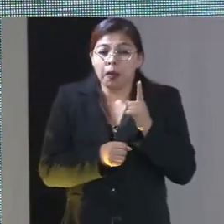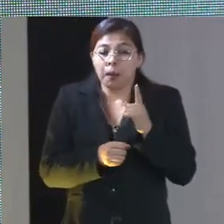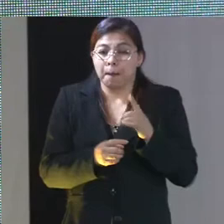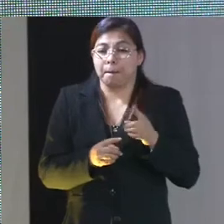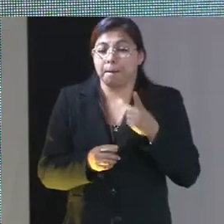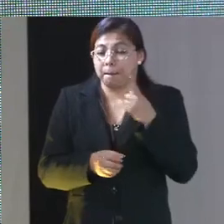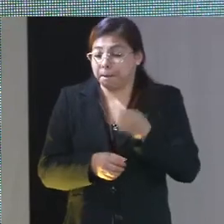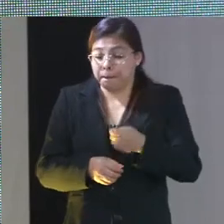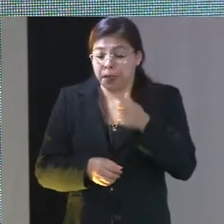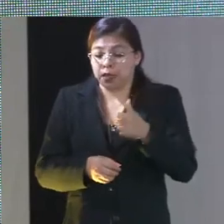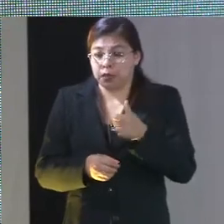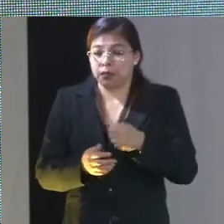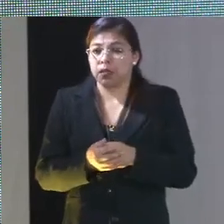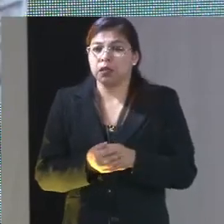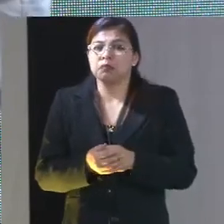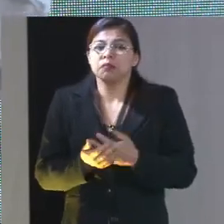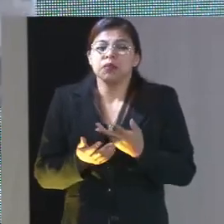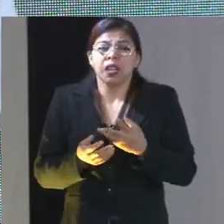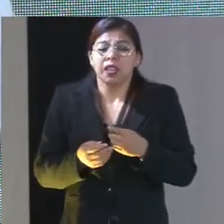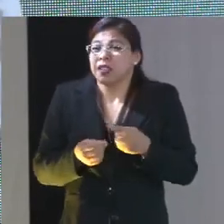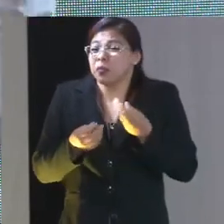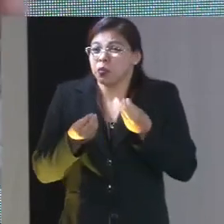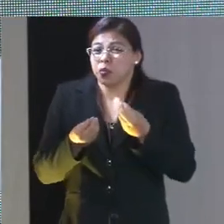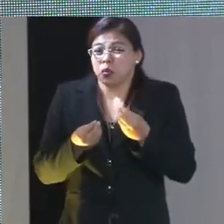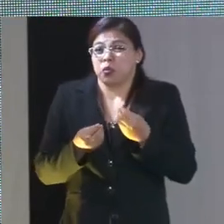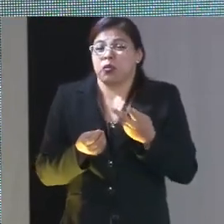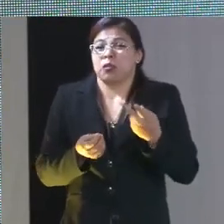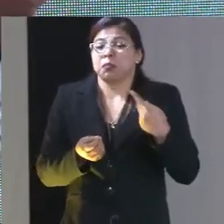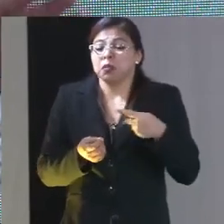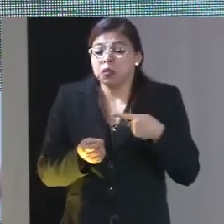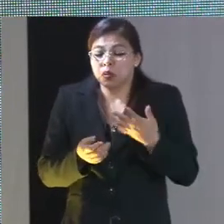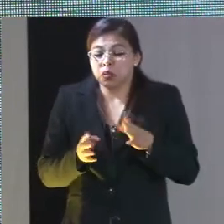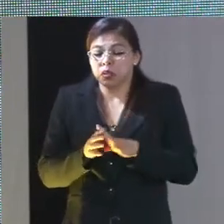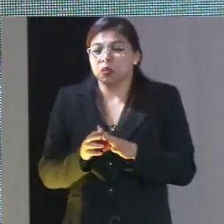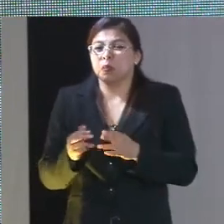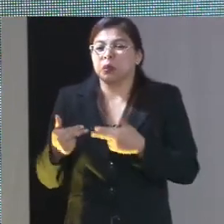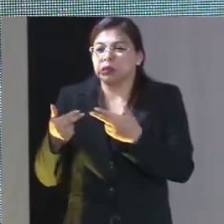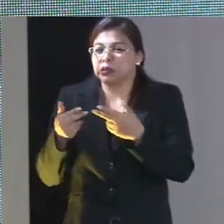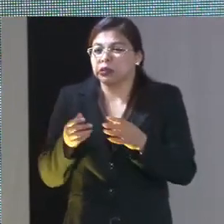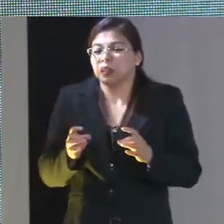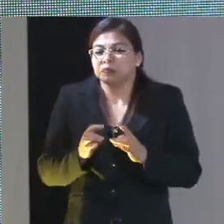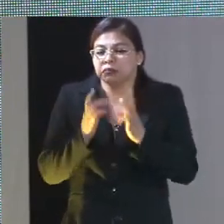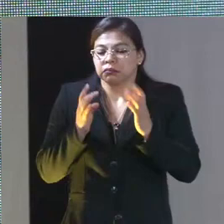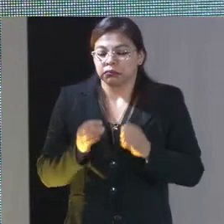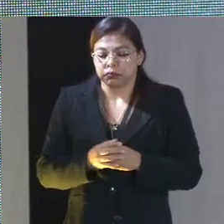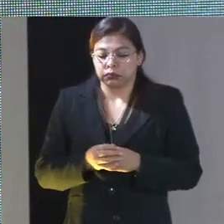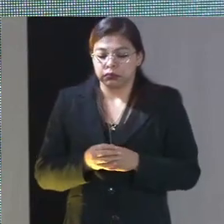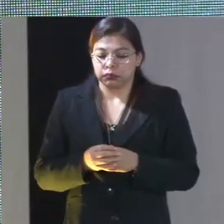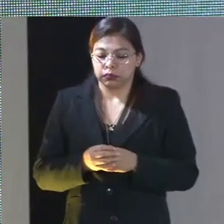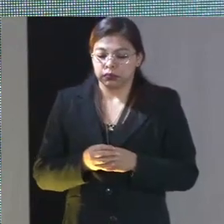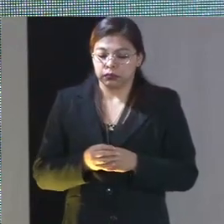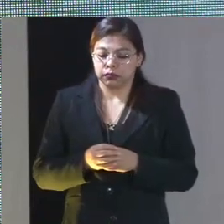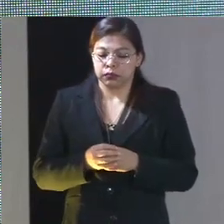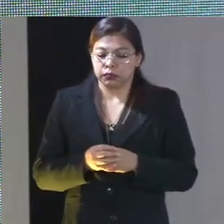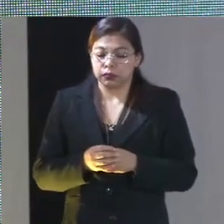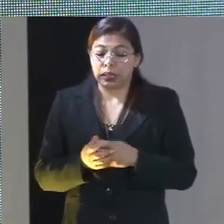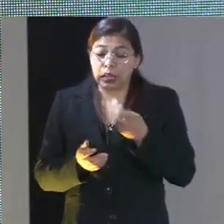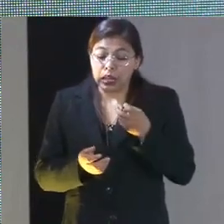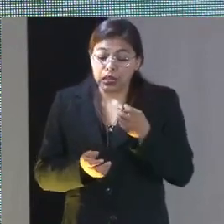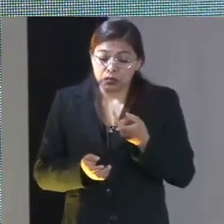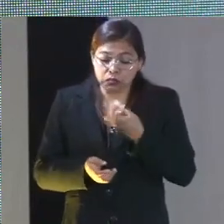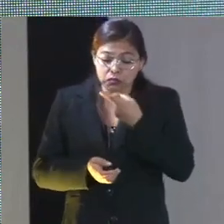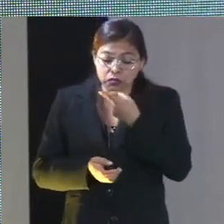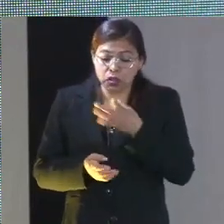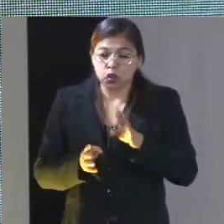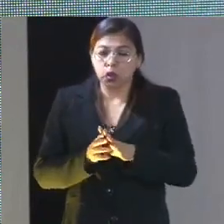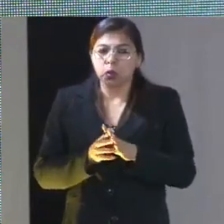del teatro griego, y decenas de miles de comparsas o extras que mueren como moscas. Esto sin duda se